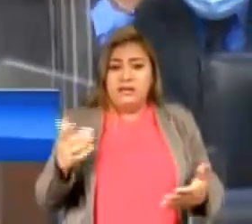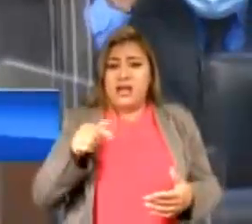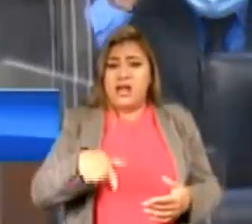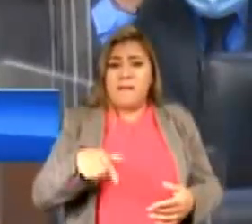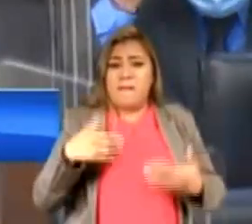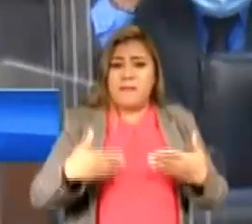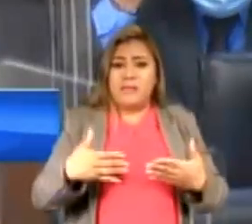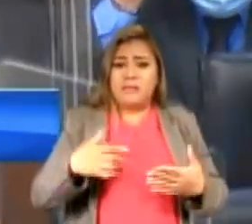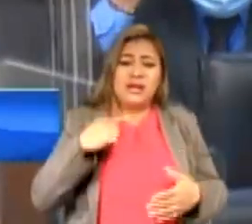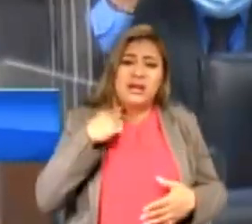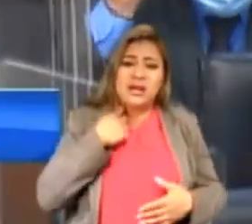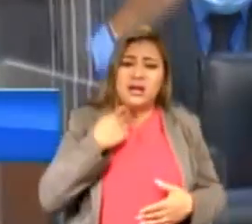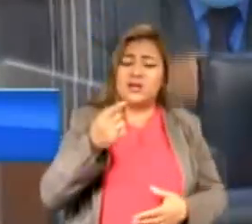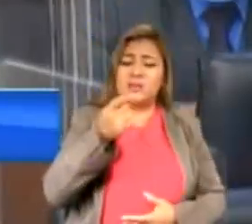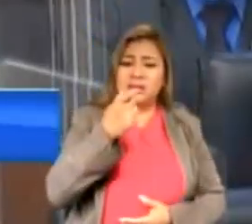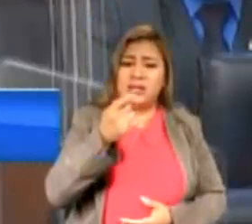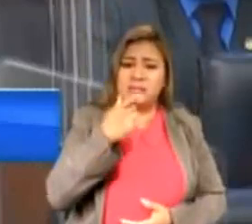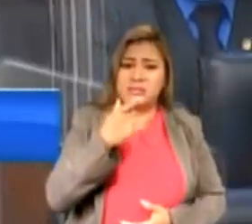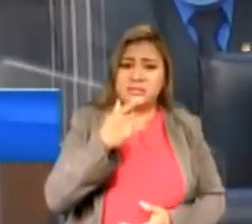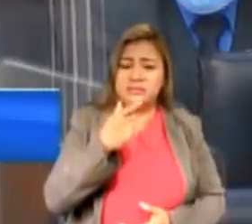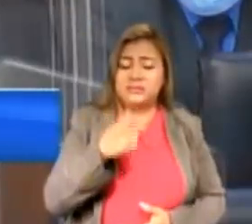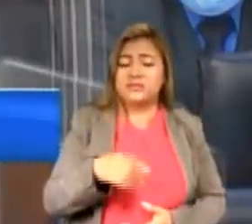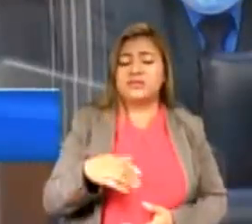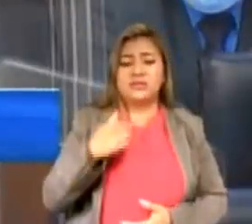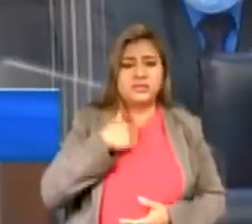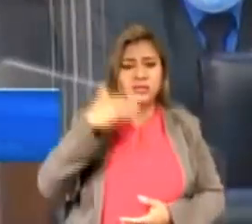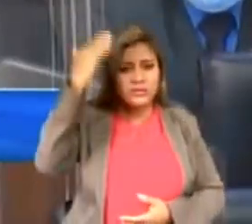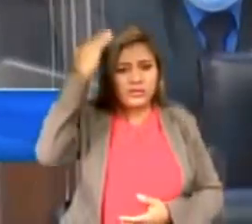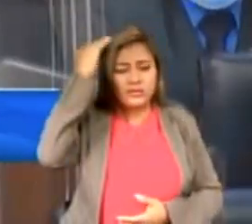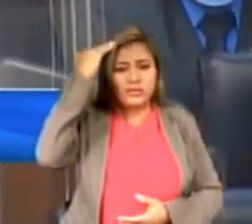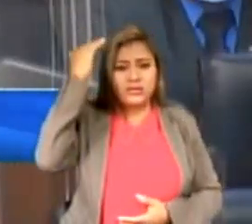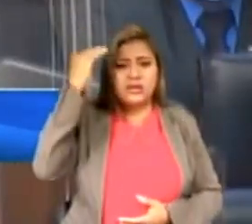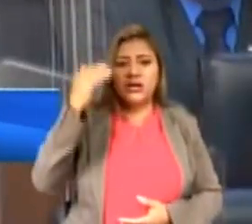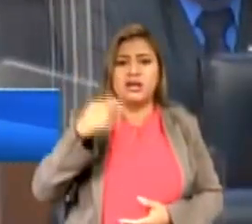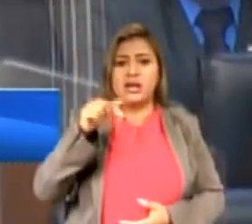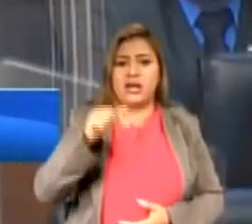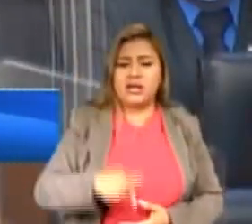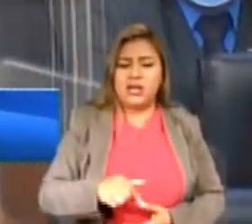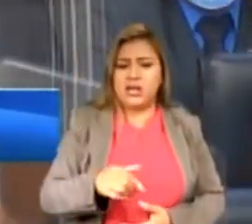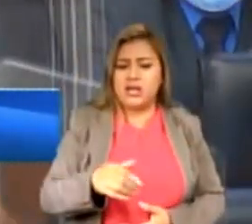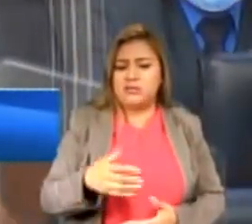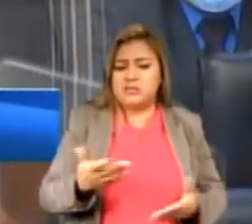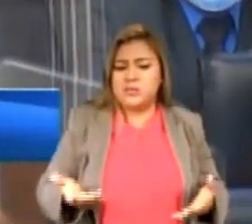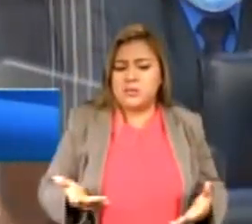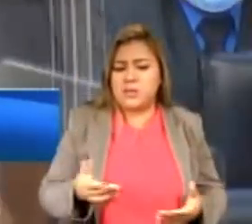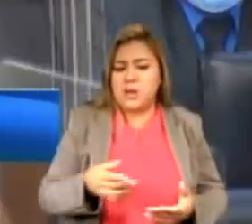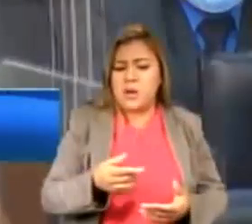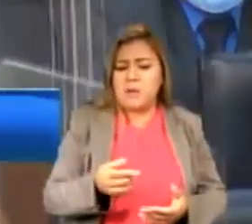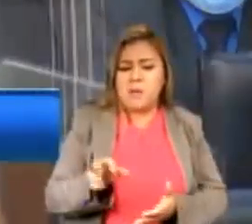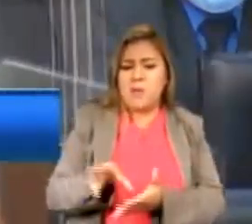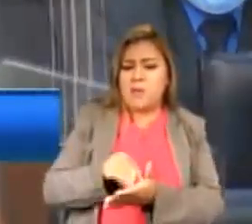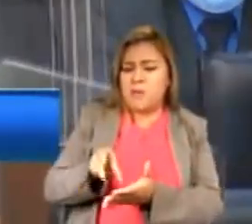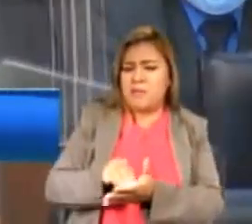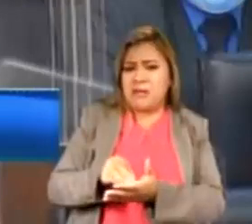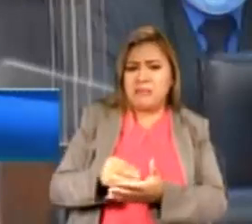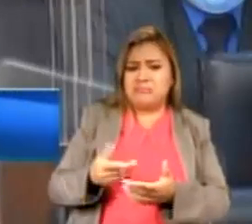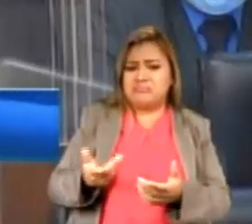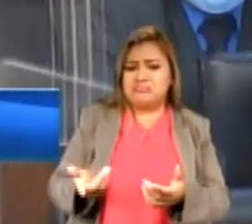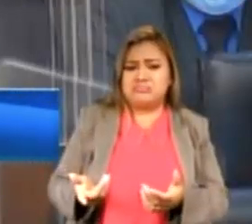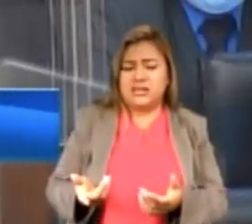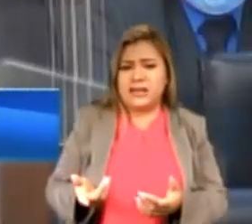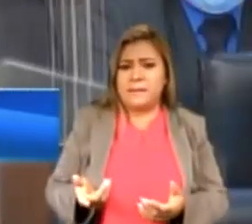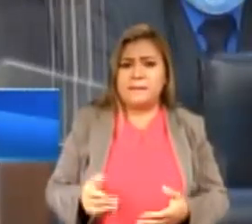Arnulfo mañana va a traer un listado de cómo aquí nos cobran sobrecostos a 400 y 500%. Vámonos